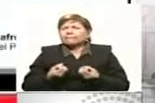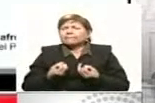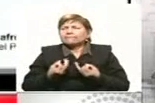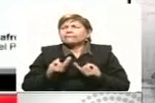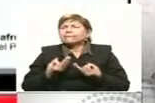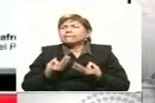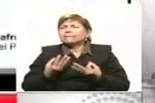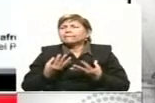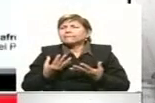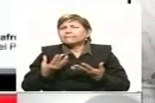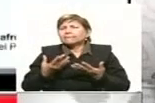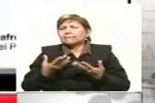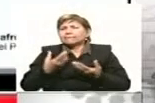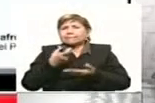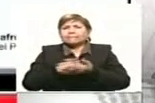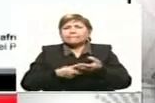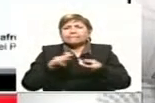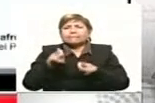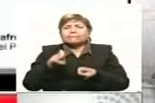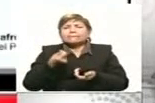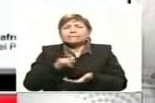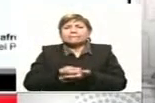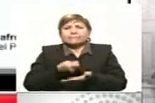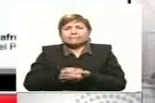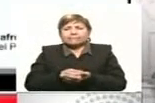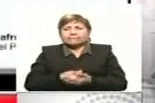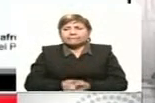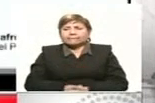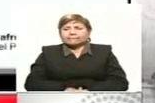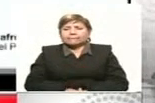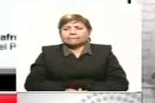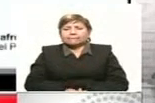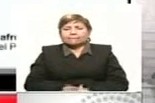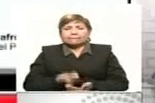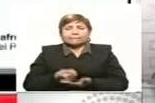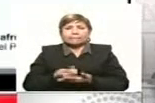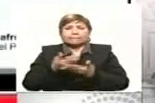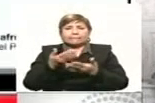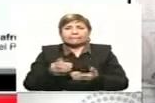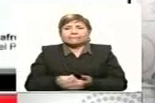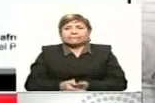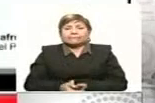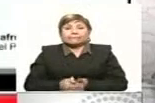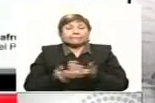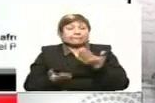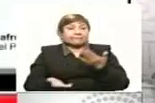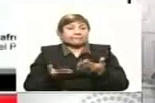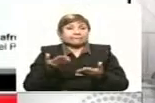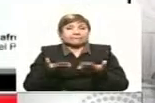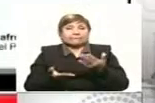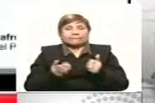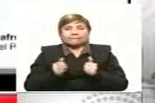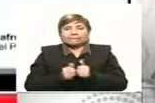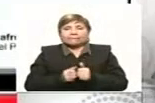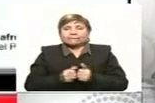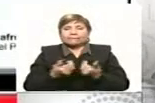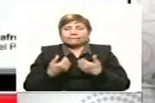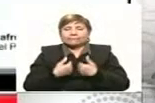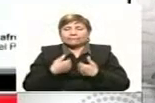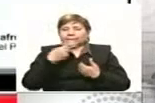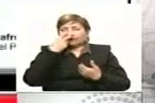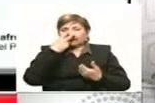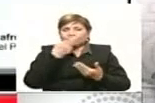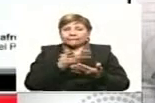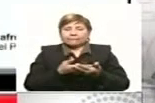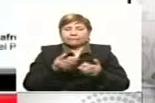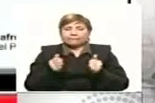se ejecuta de los presupuestos que se han alcanzado, esto por lo menos en lo que tiene que ver con